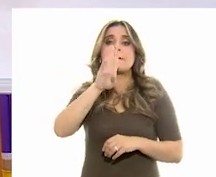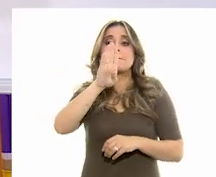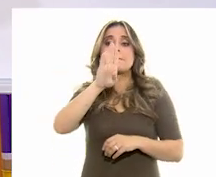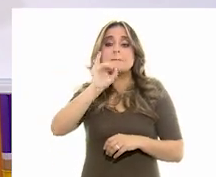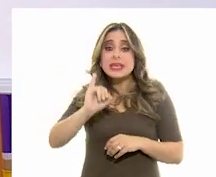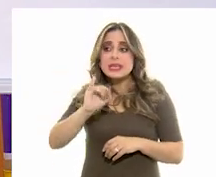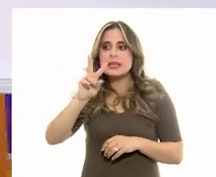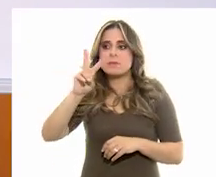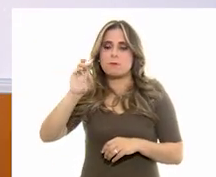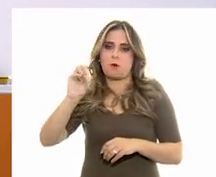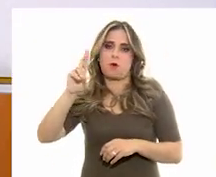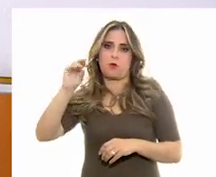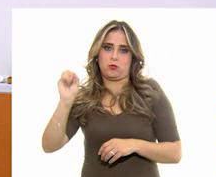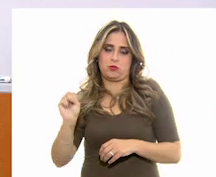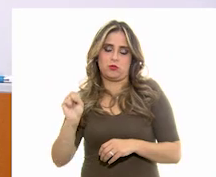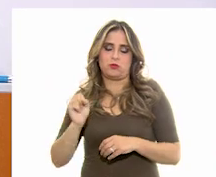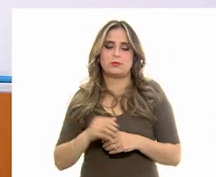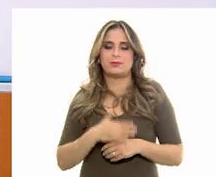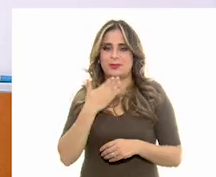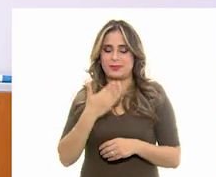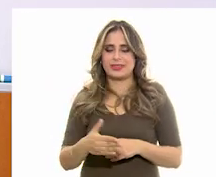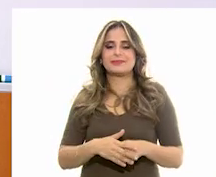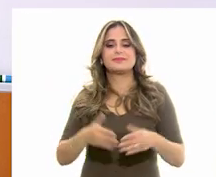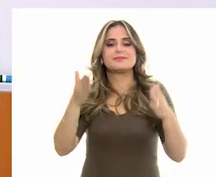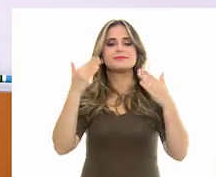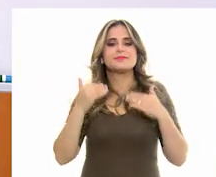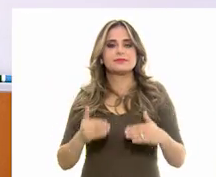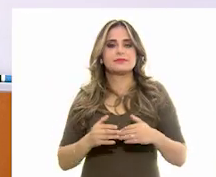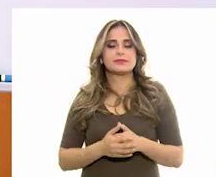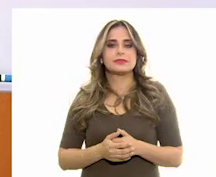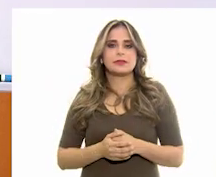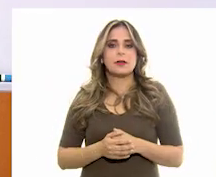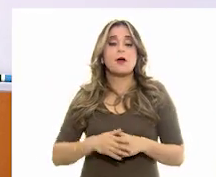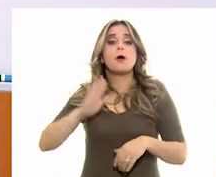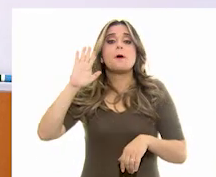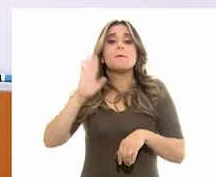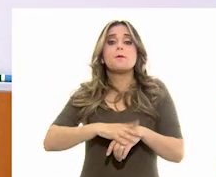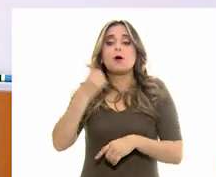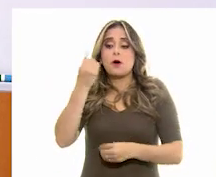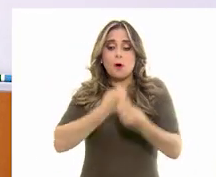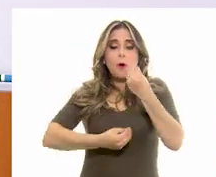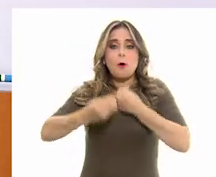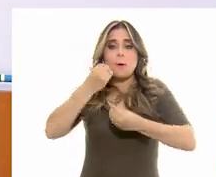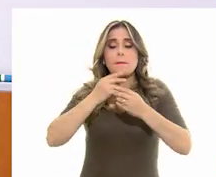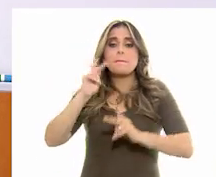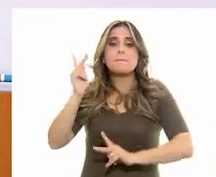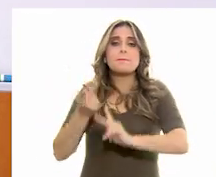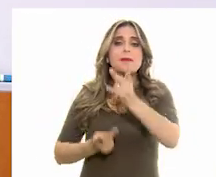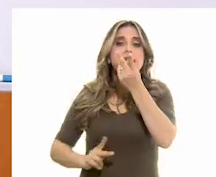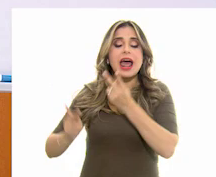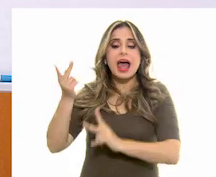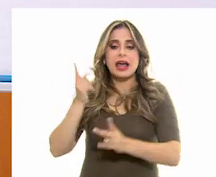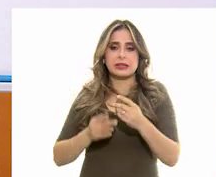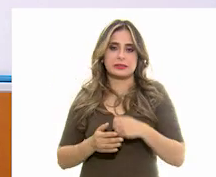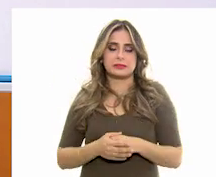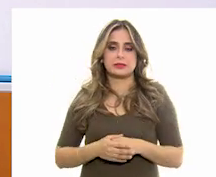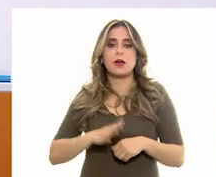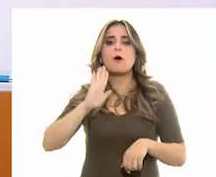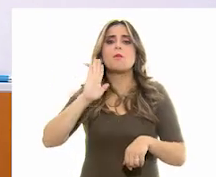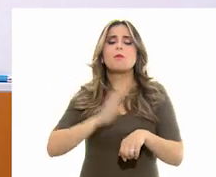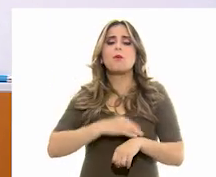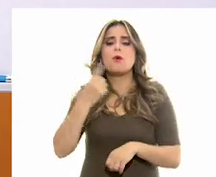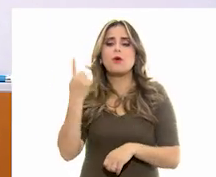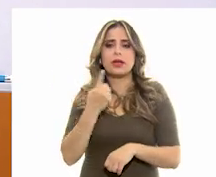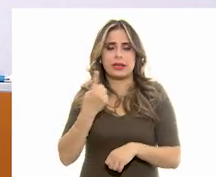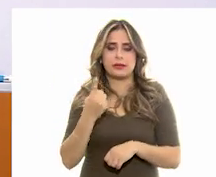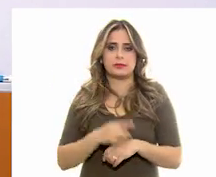Herbívoros. Muy bien. Ahora vamos. Porque comen plantas. Este porque